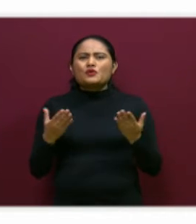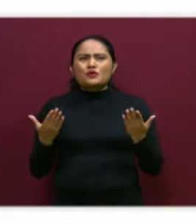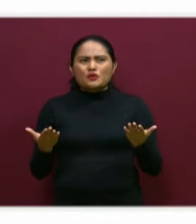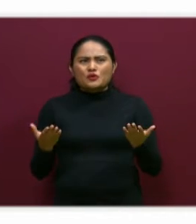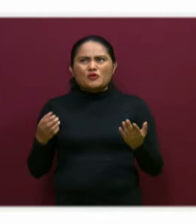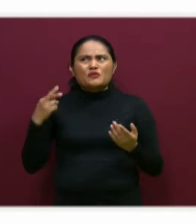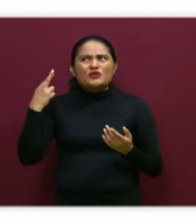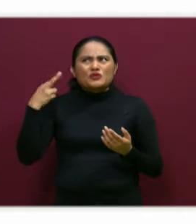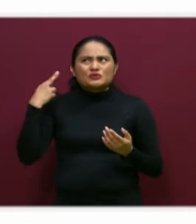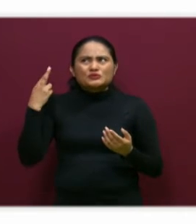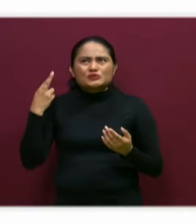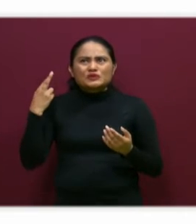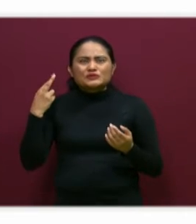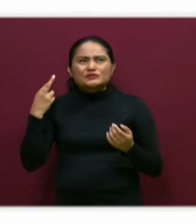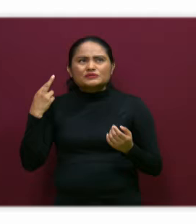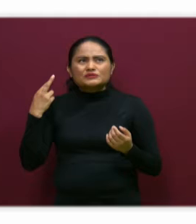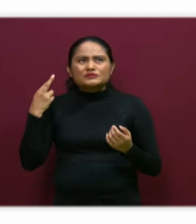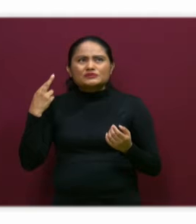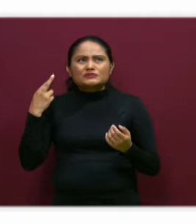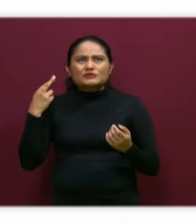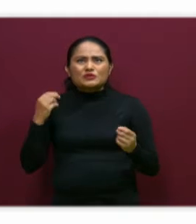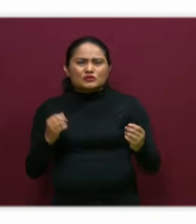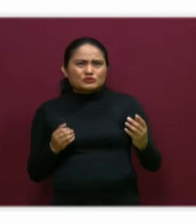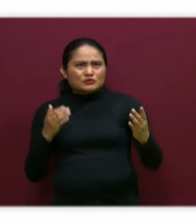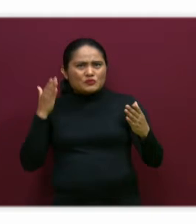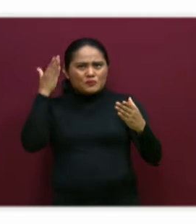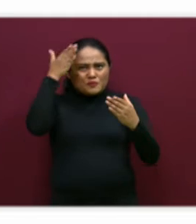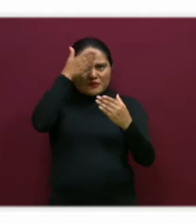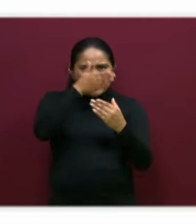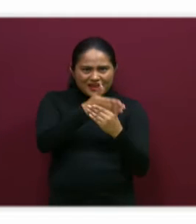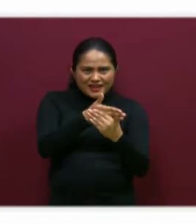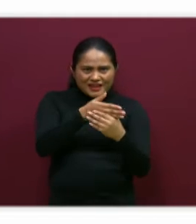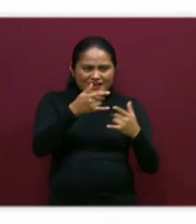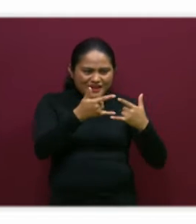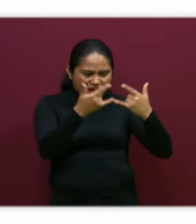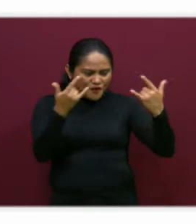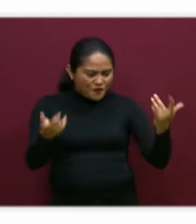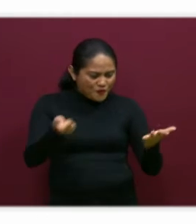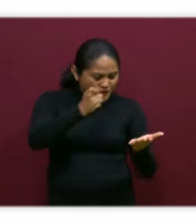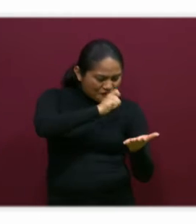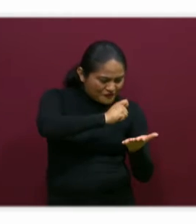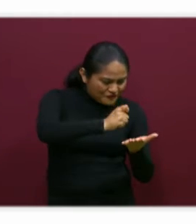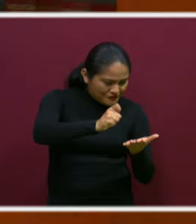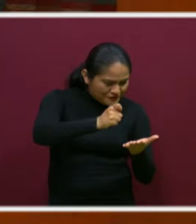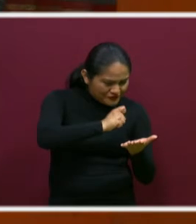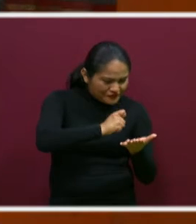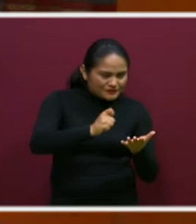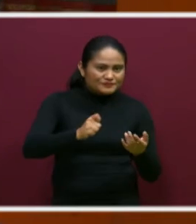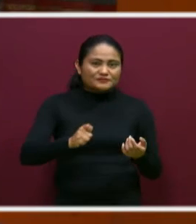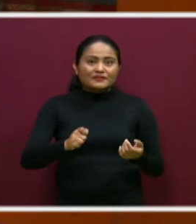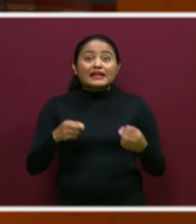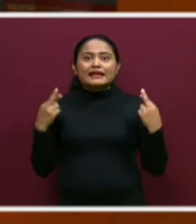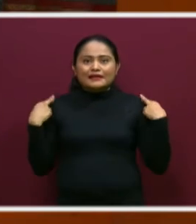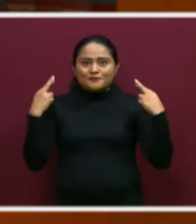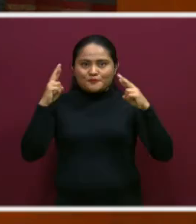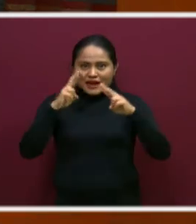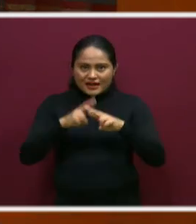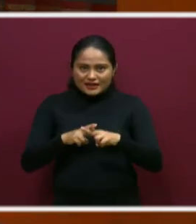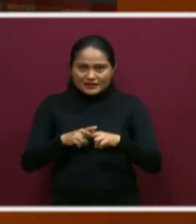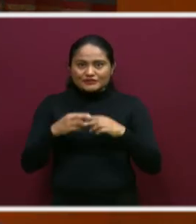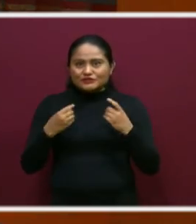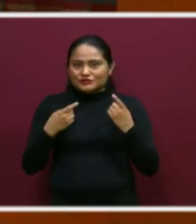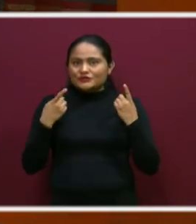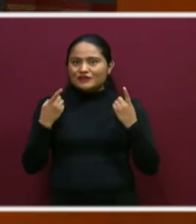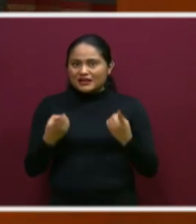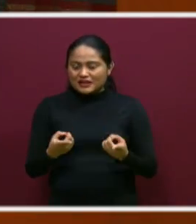cuento que puedan desarrollar los niños el maestro es especialista en música entonces les va a enseñar también lo que son los